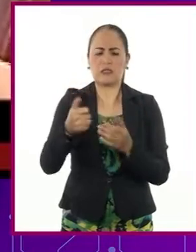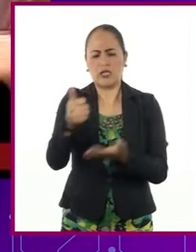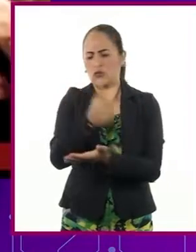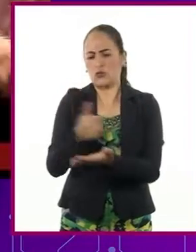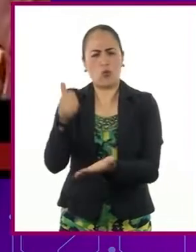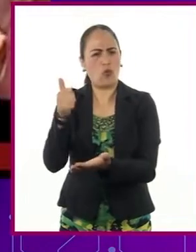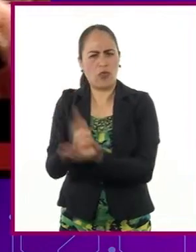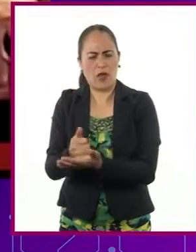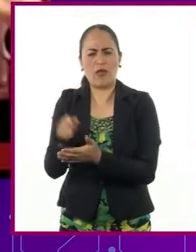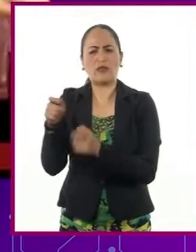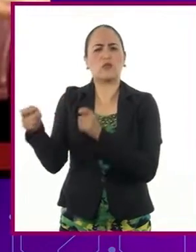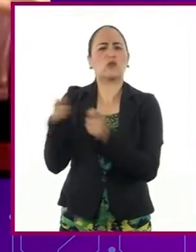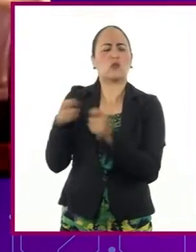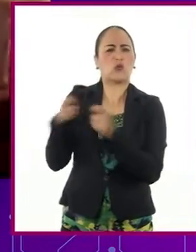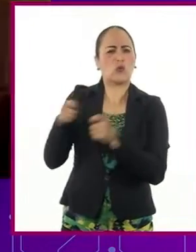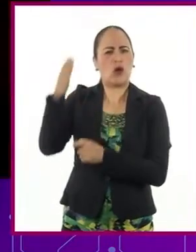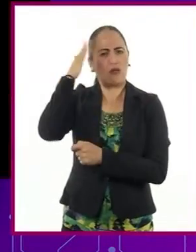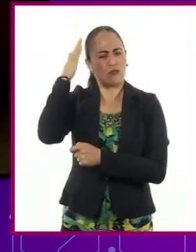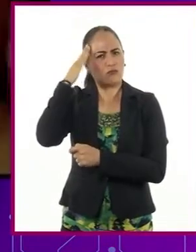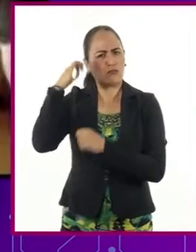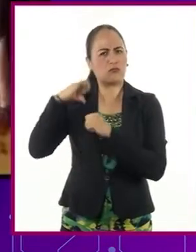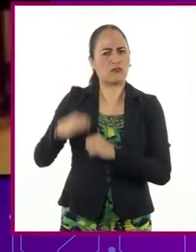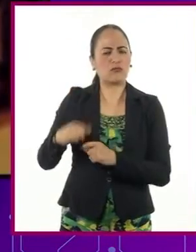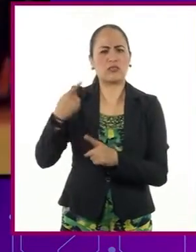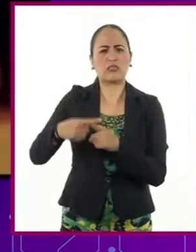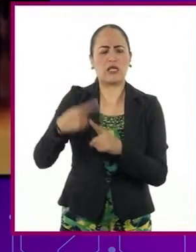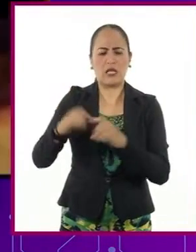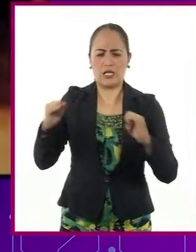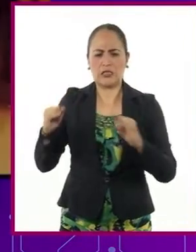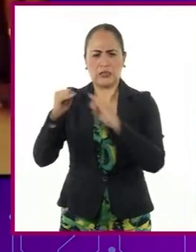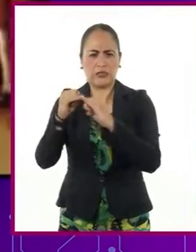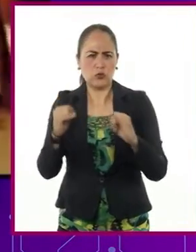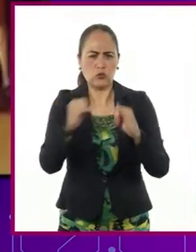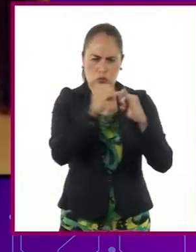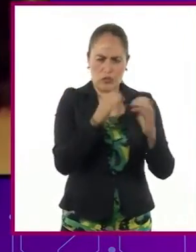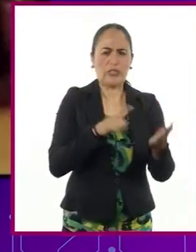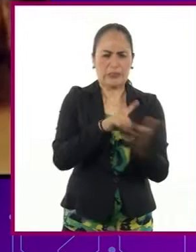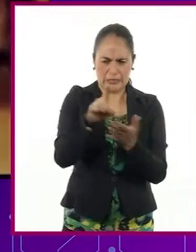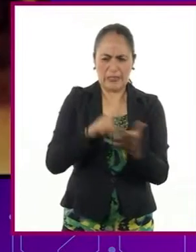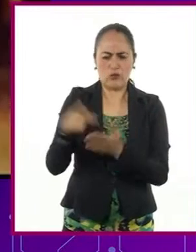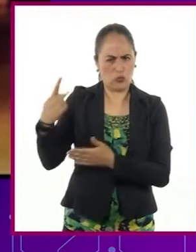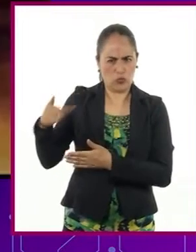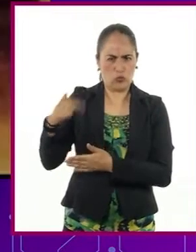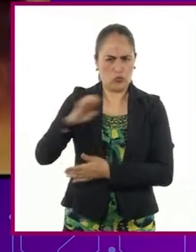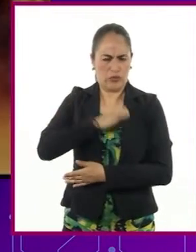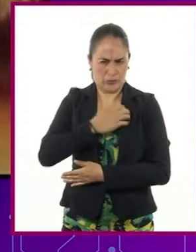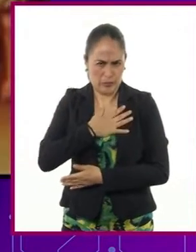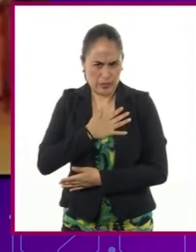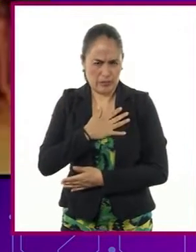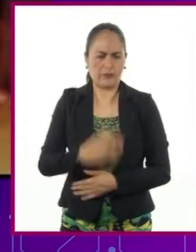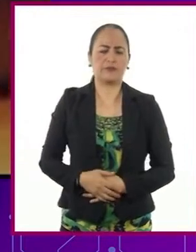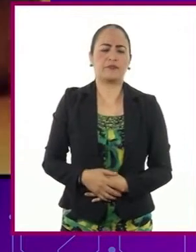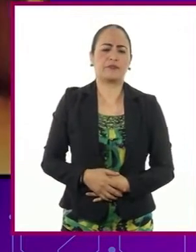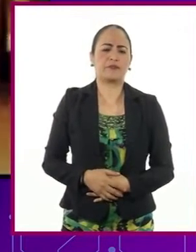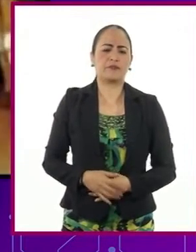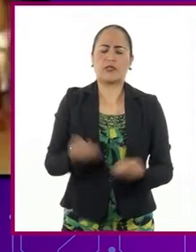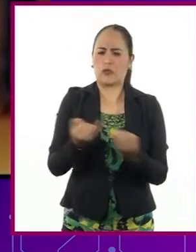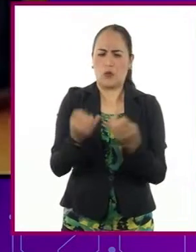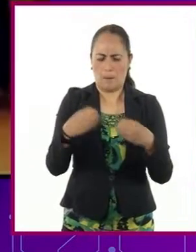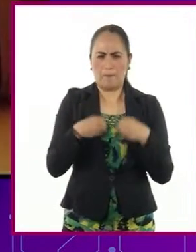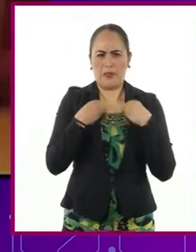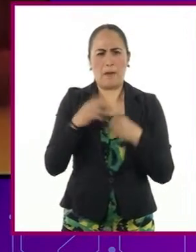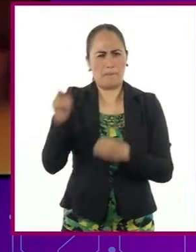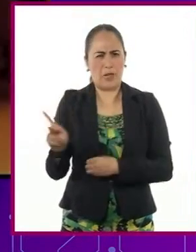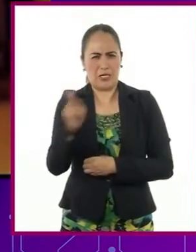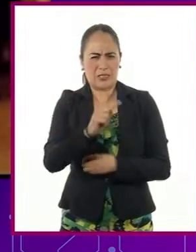urbes, rigen las instituciones, el derecho hispánico, la vida es tipo